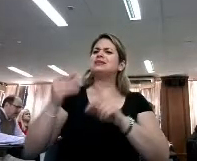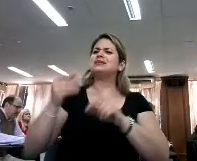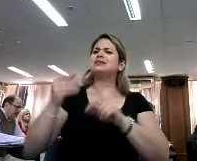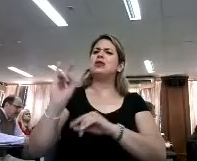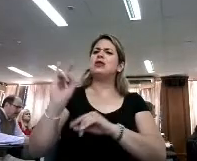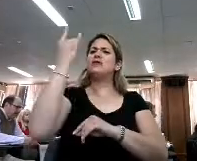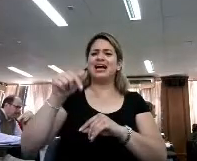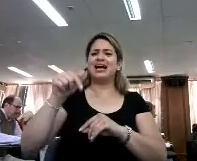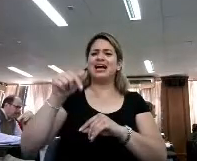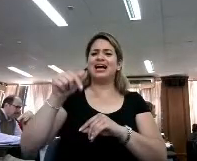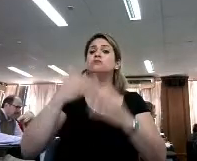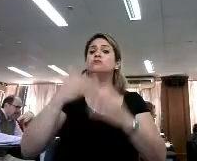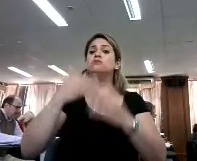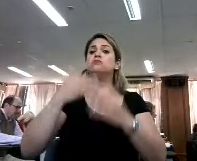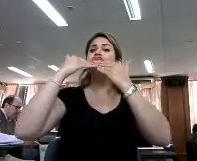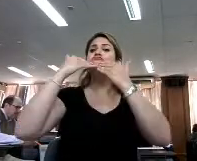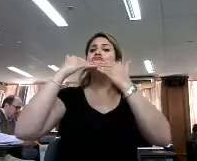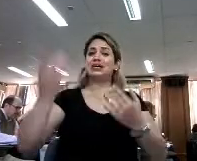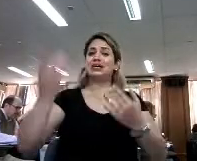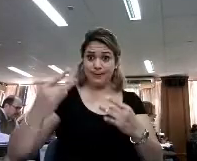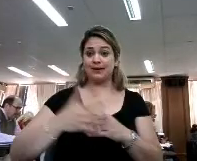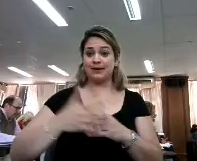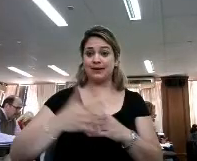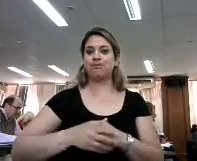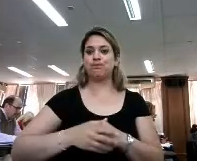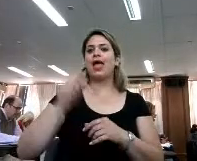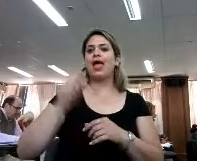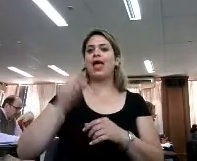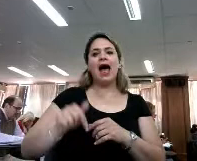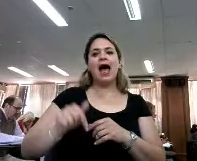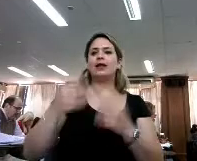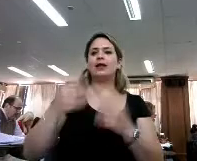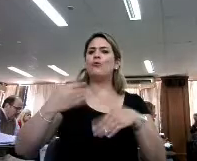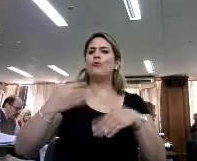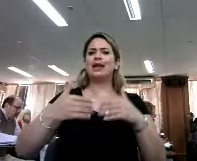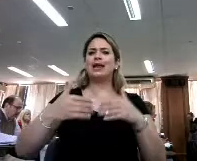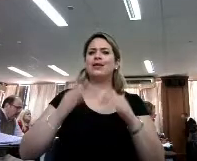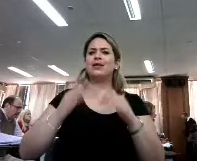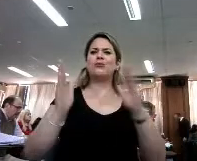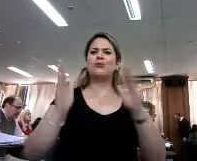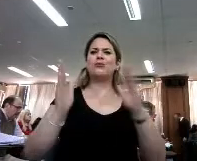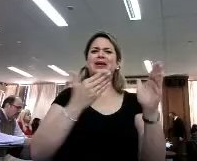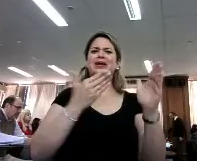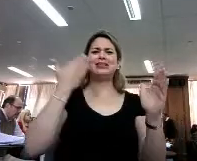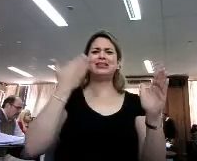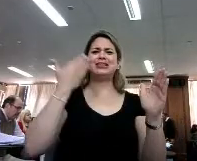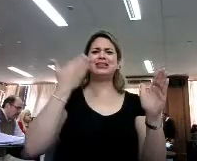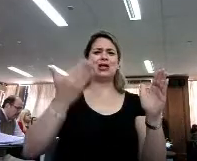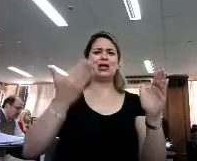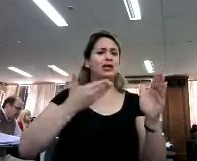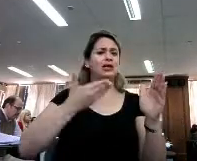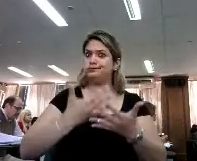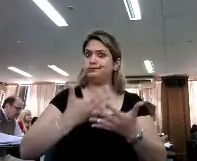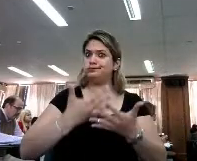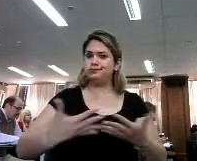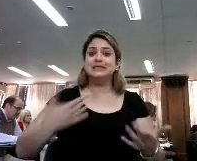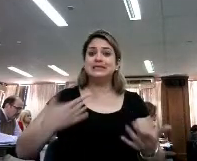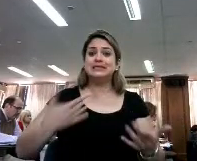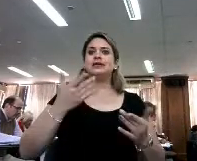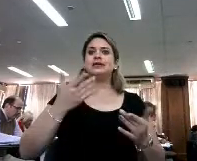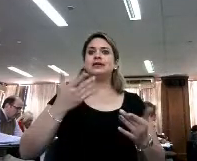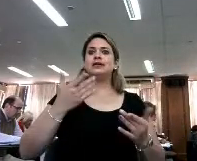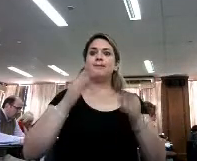invitación. Y hoy básicamente voy a pasar muy rápido por una parte teórica allí para poder centrarnos en